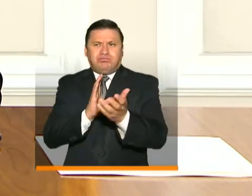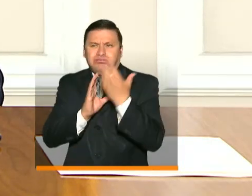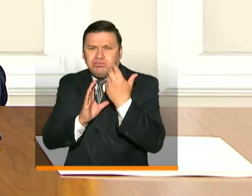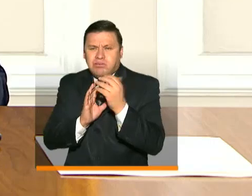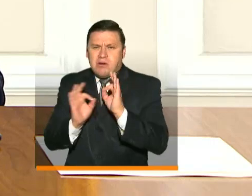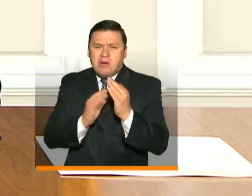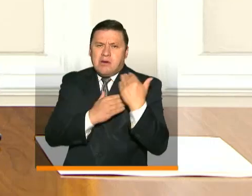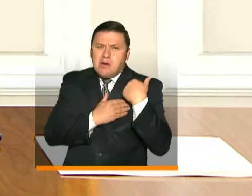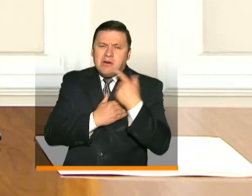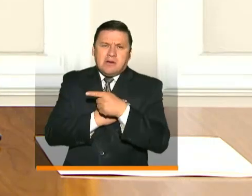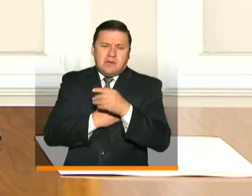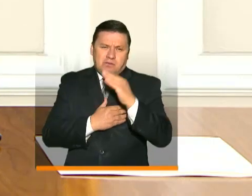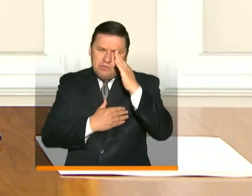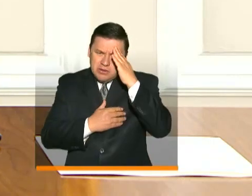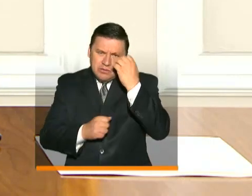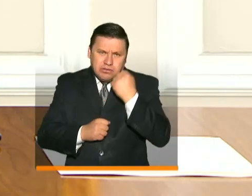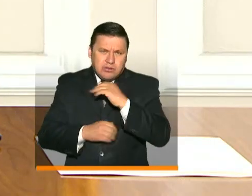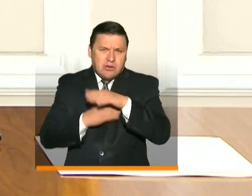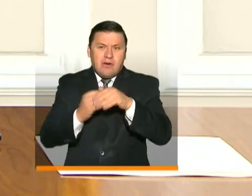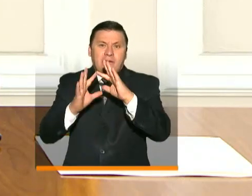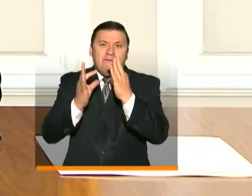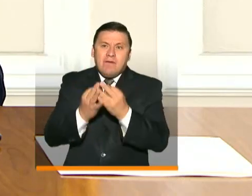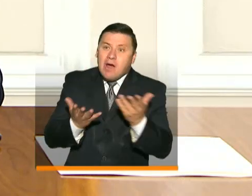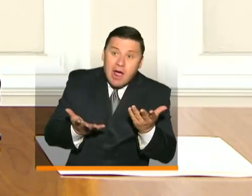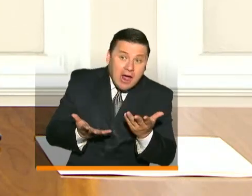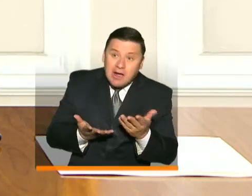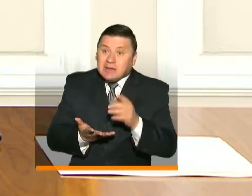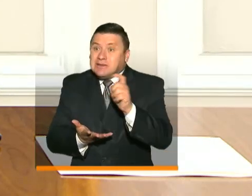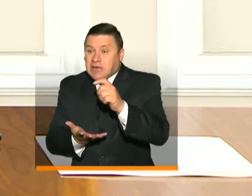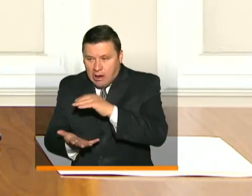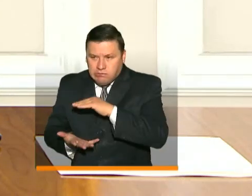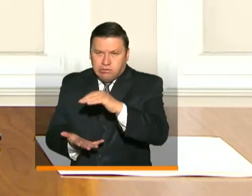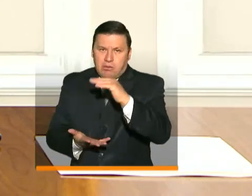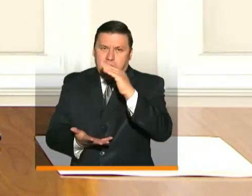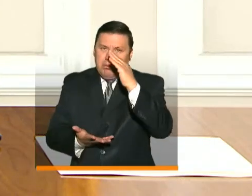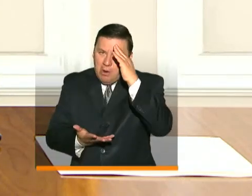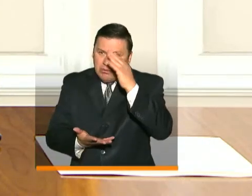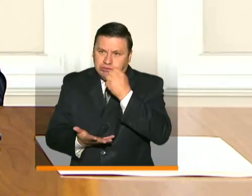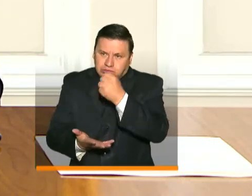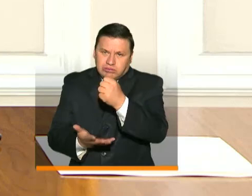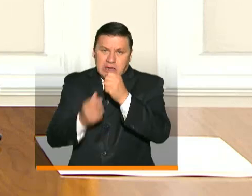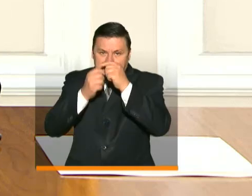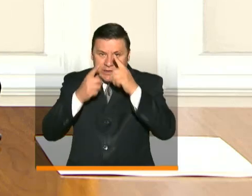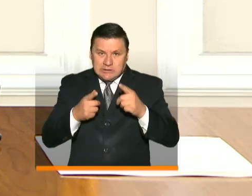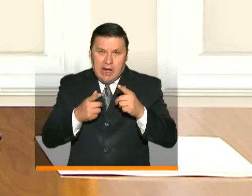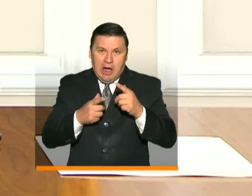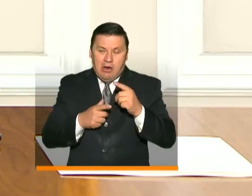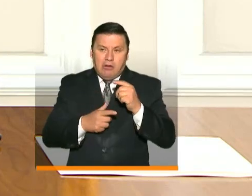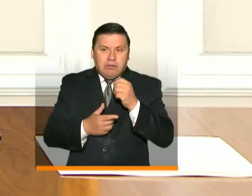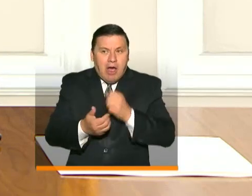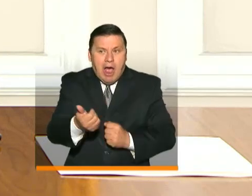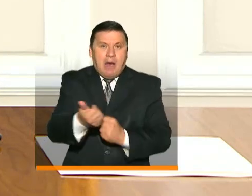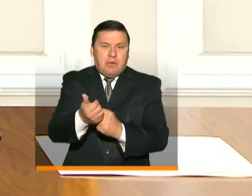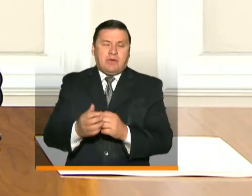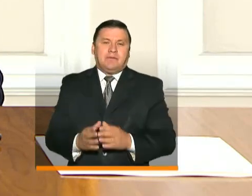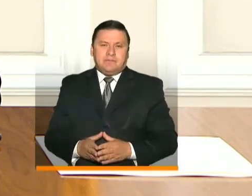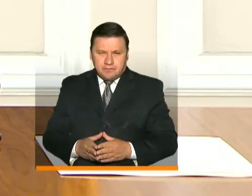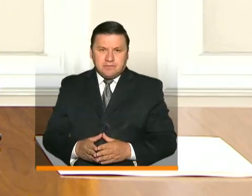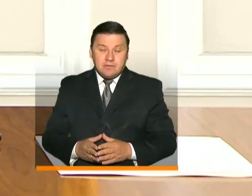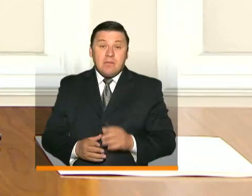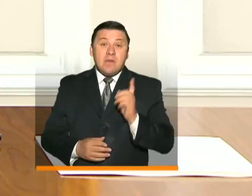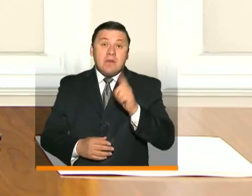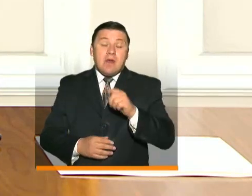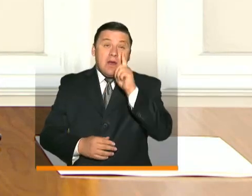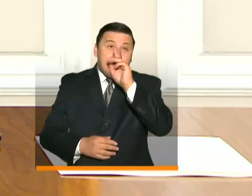abastecimiento, ayudando también a facilitar que familias vulnerables reciban asistencia por parte del Estado. Agradecer a los funcionarios del orden